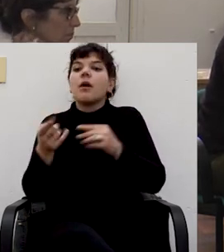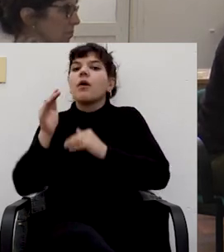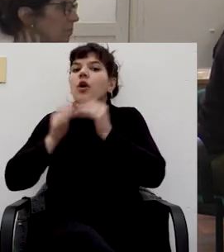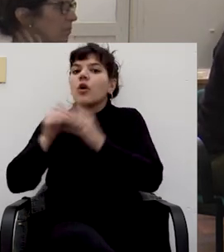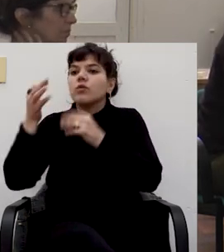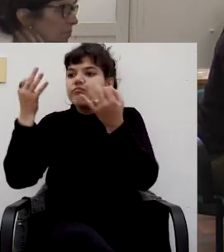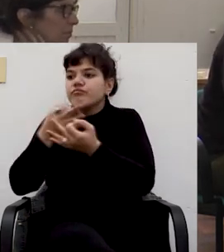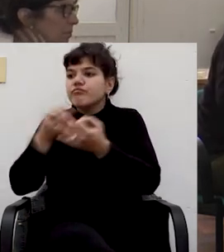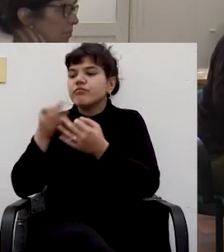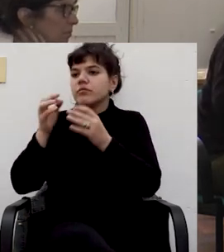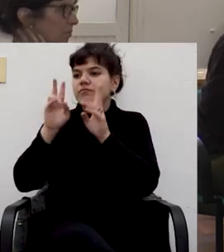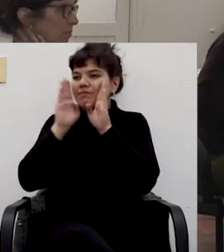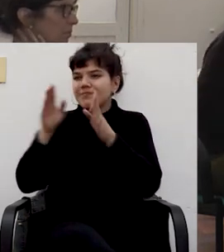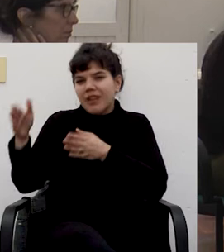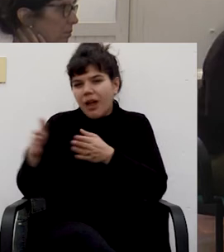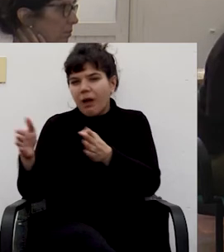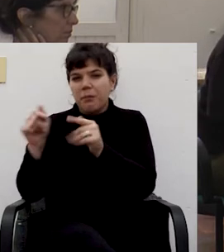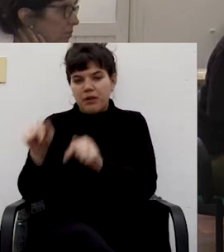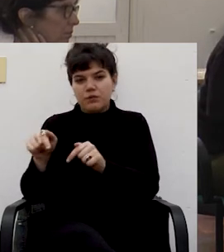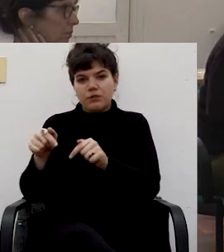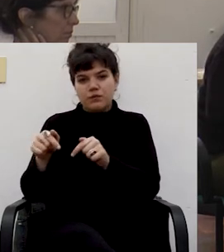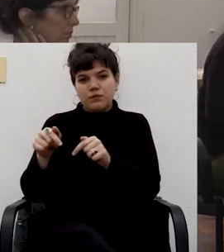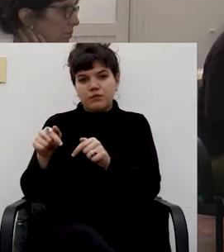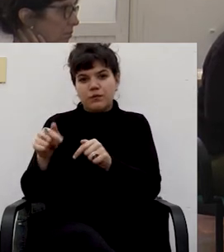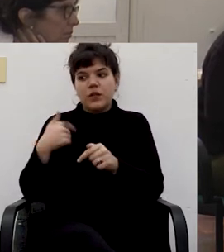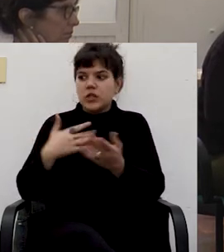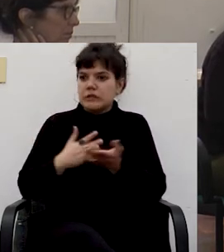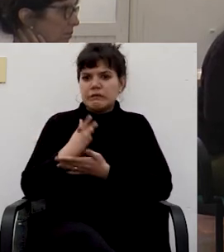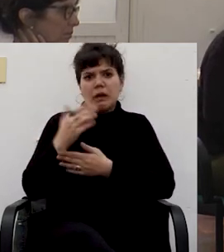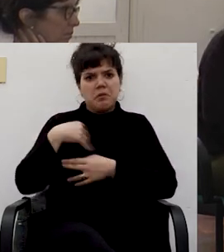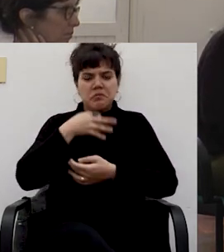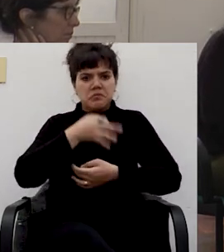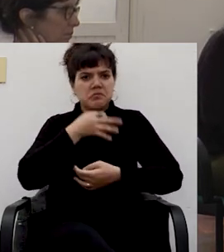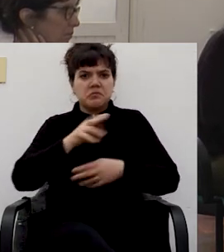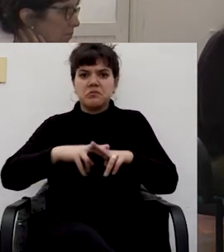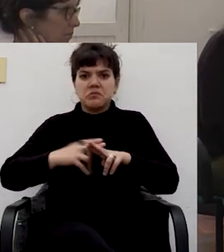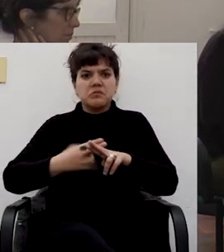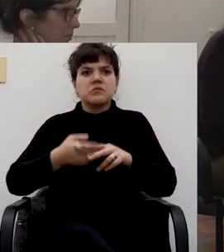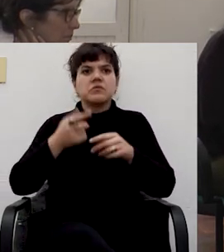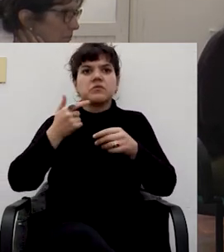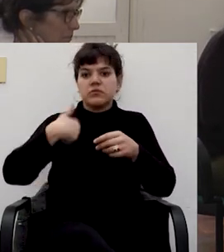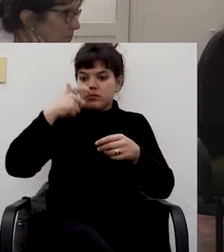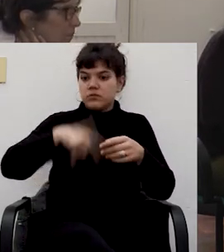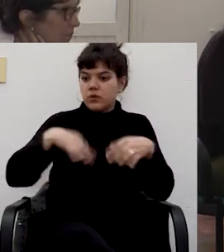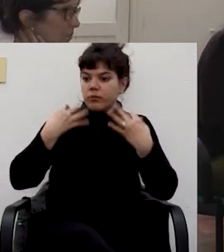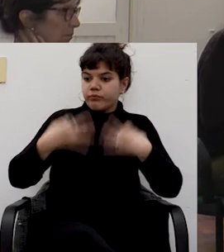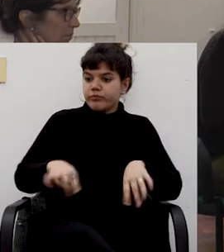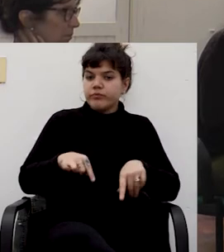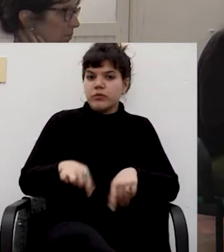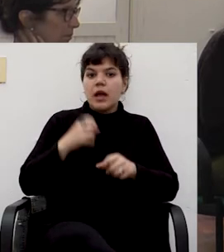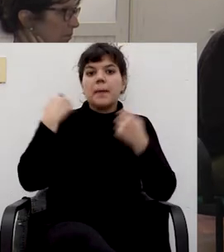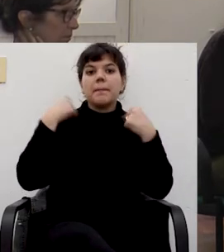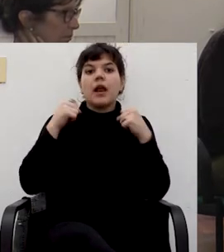el contenido, hay que construirle el sentido. Nosotros siempre decimos, y lo comprobamos en esta que es nuestra práctica